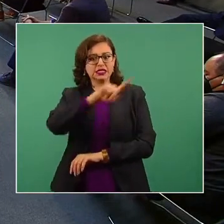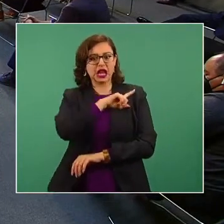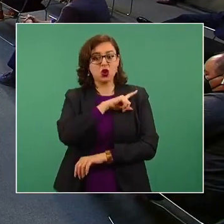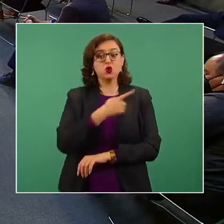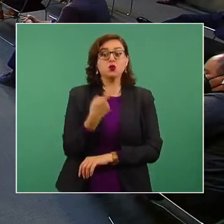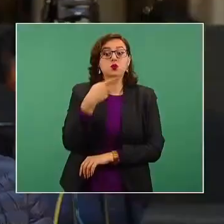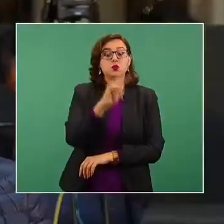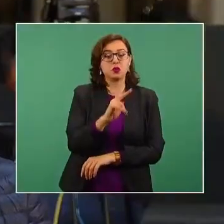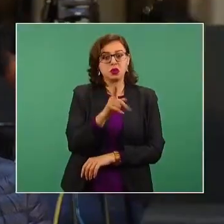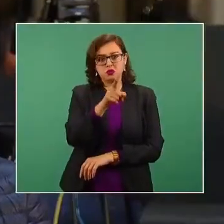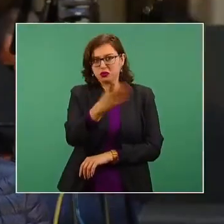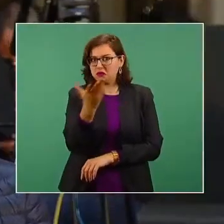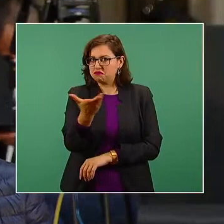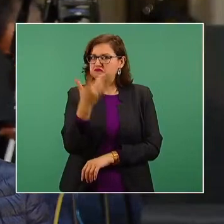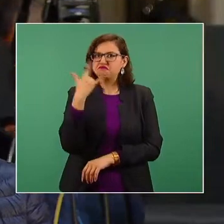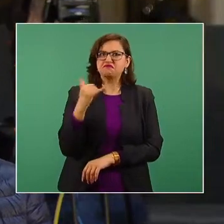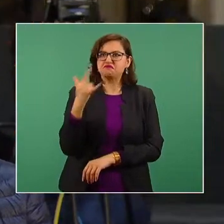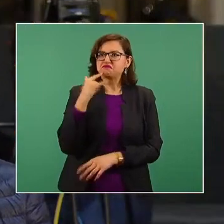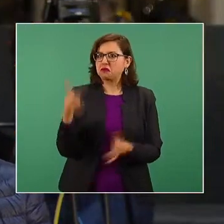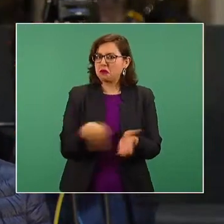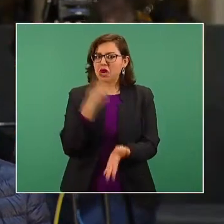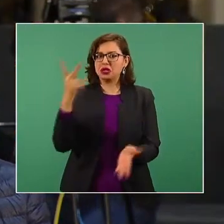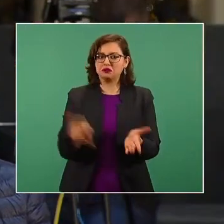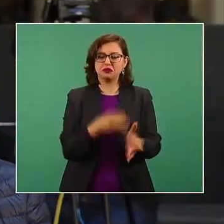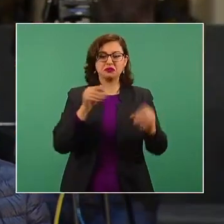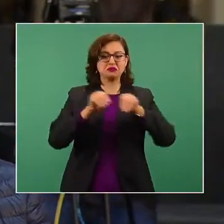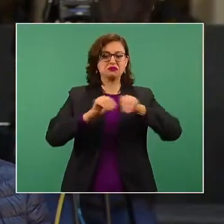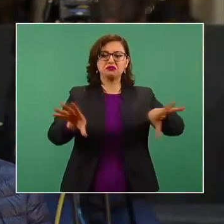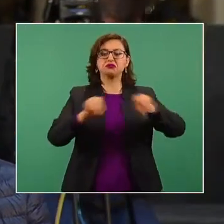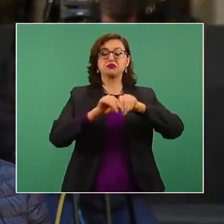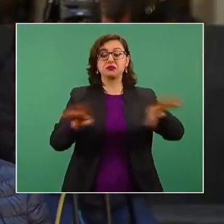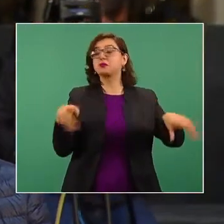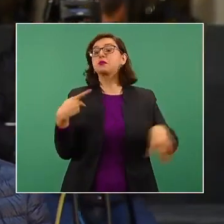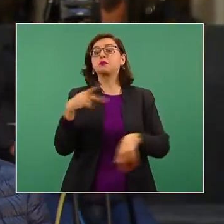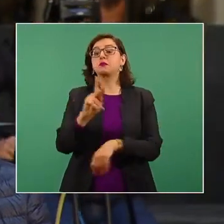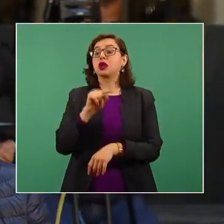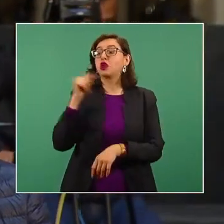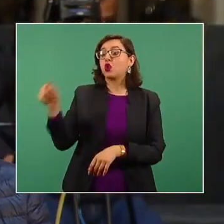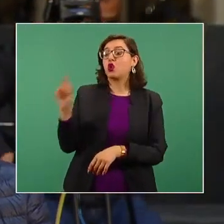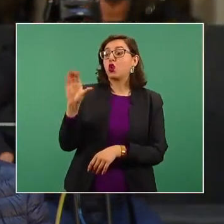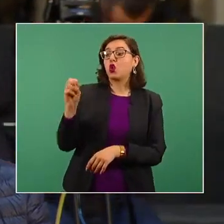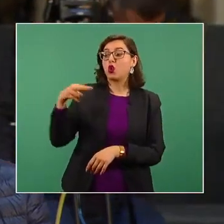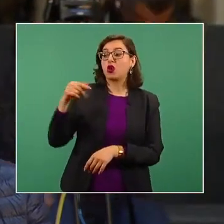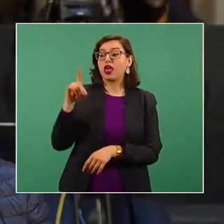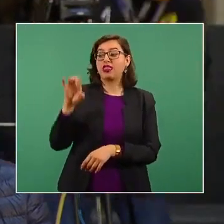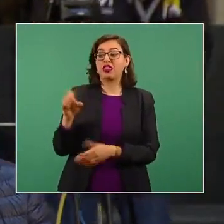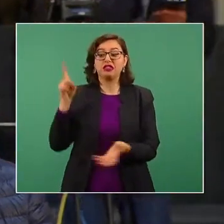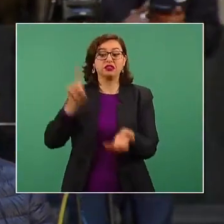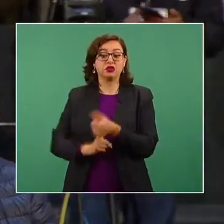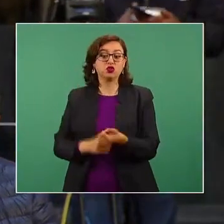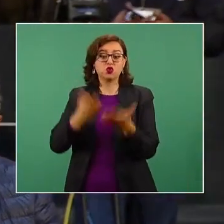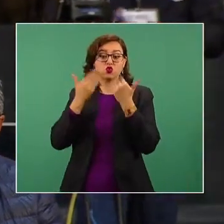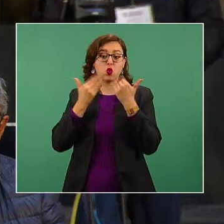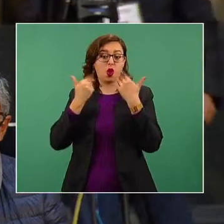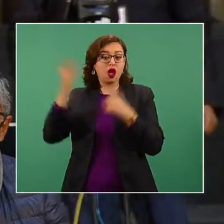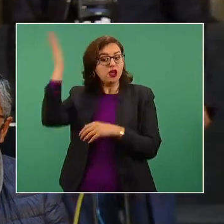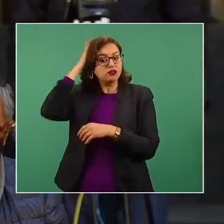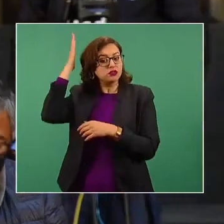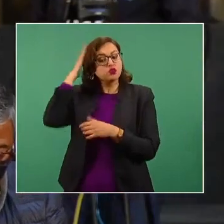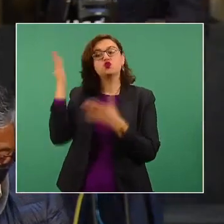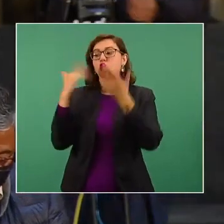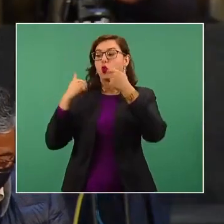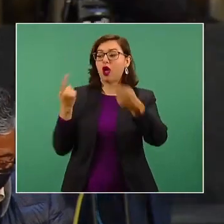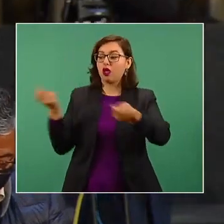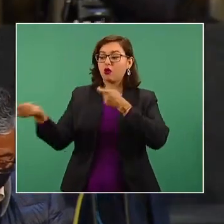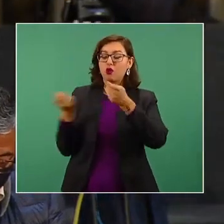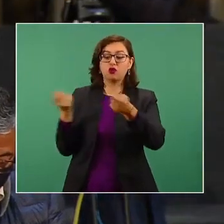Mexicana de Natación y aprovechando el vacío, el descontrol que hay en la CONADE, modifica